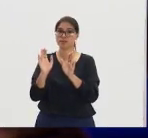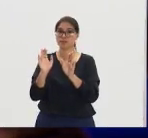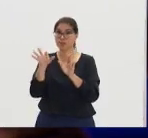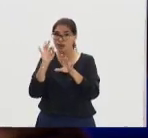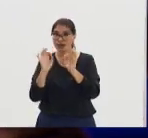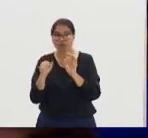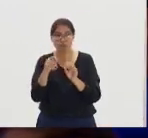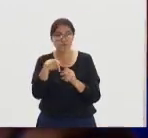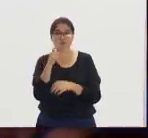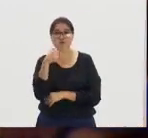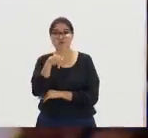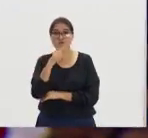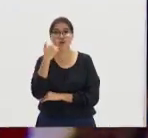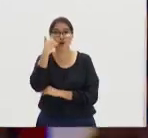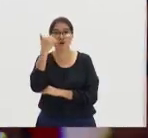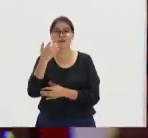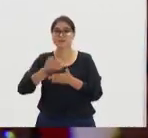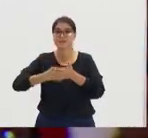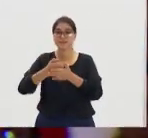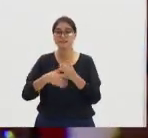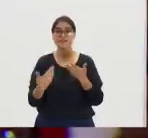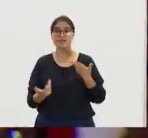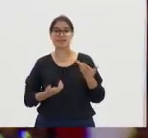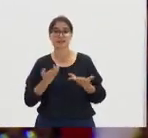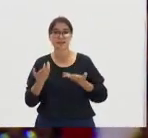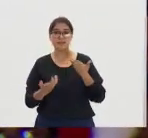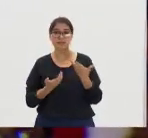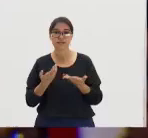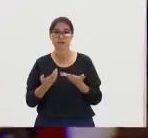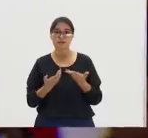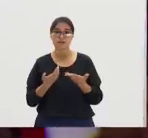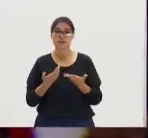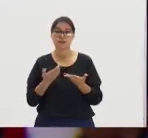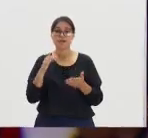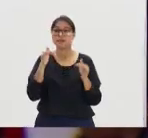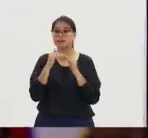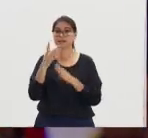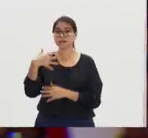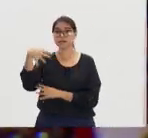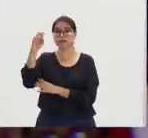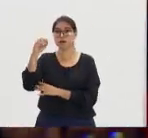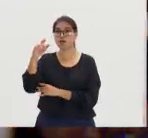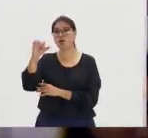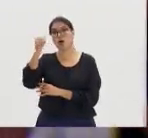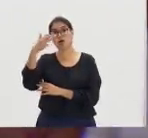Jóvenes que mientras servían en la iglesia fueron becados para Europa con la carrera que querían, con